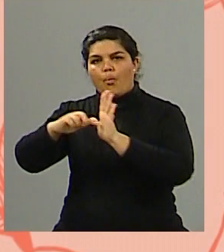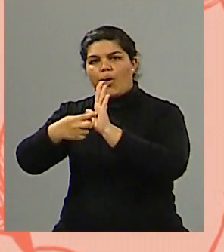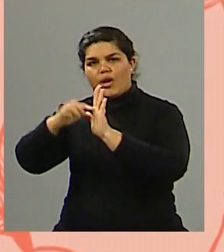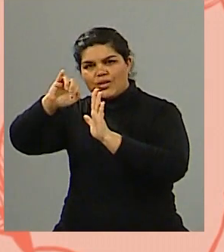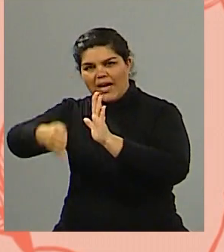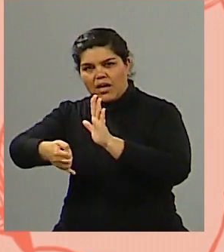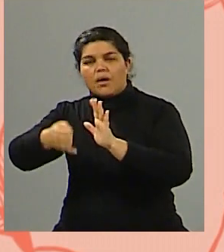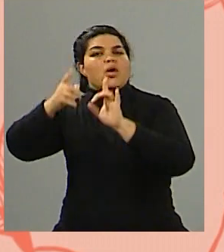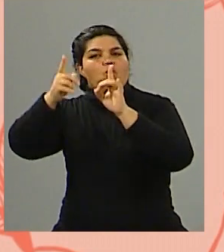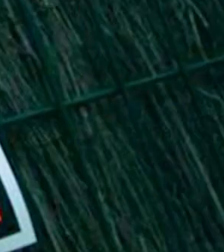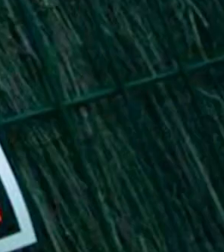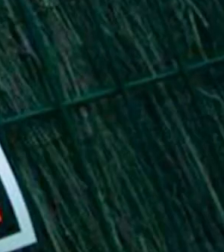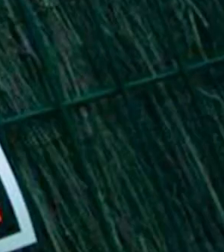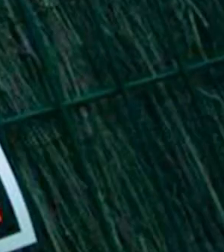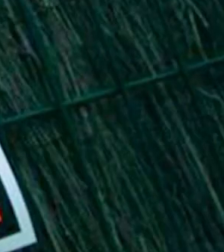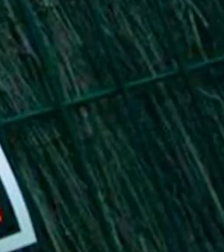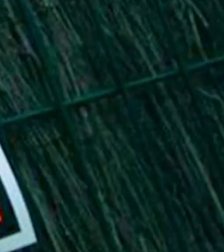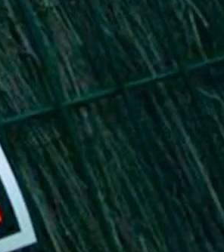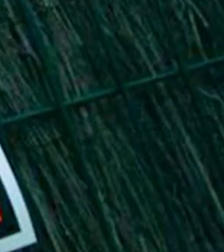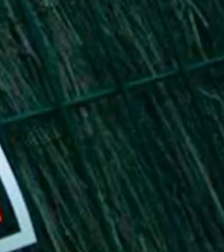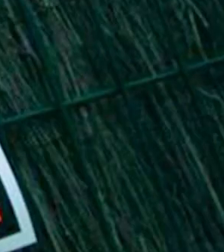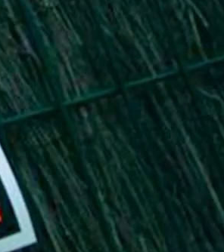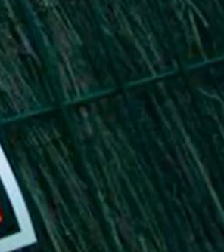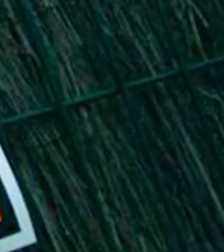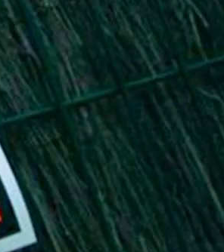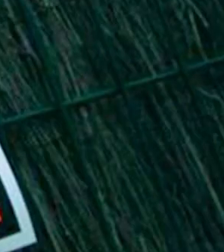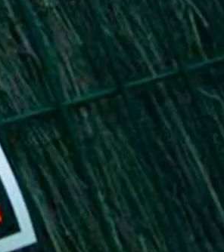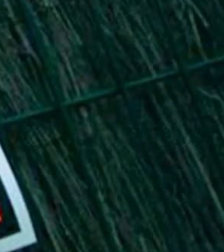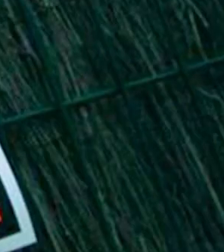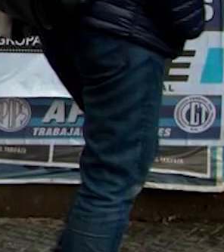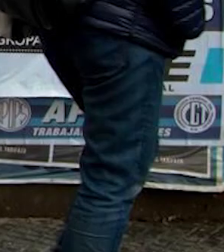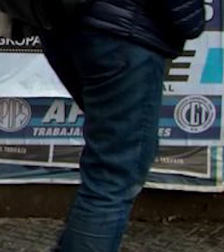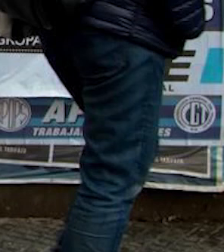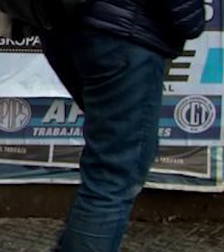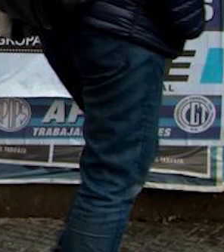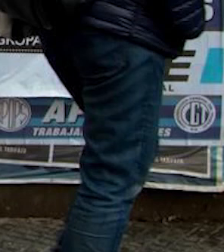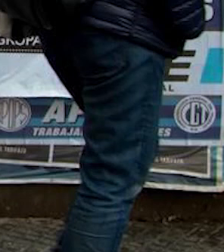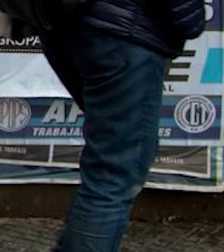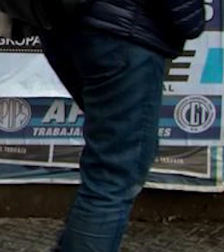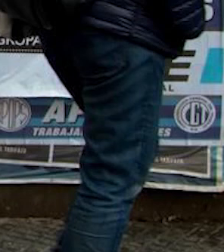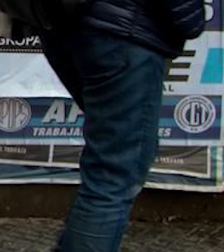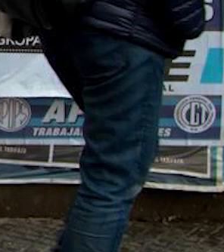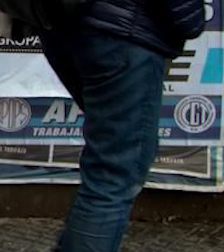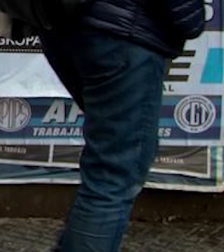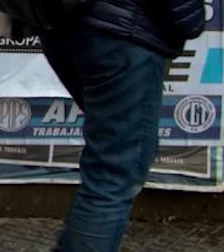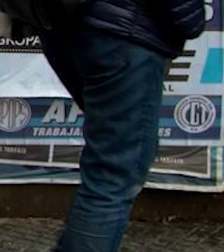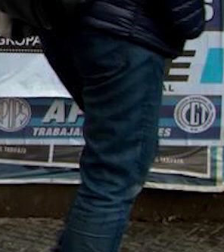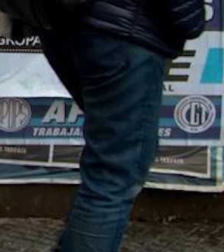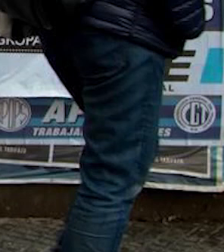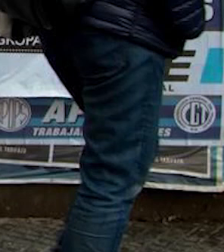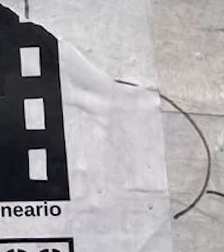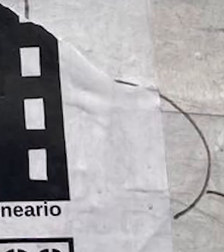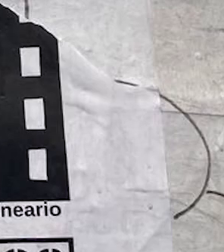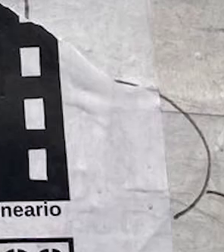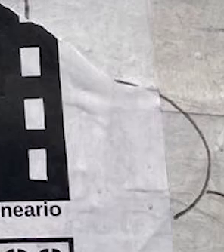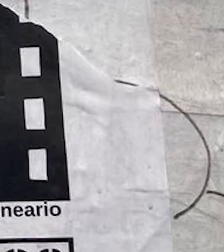están trabajando en otras provincias también. Cuando venían atacando la ley desde hace tiempo, diciendo que era una ley que no funcionaba, a los 2 meses